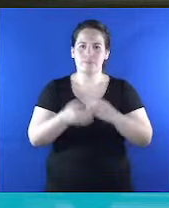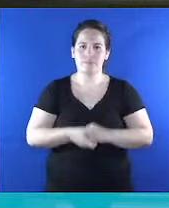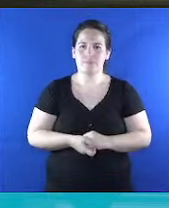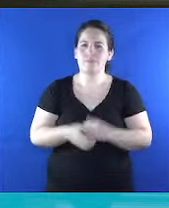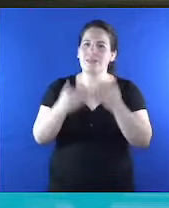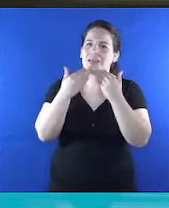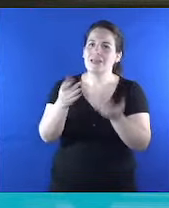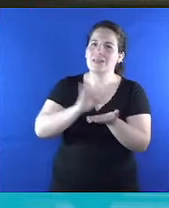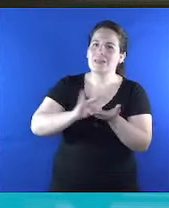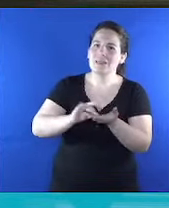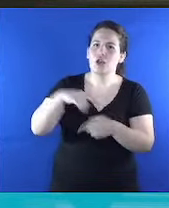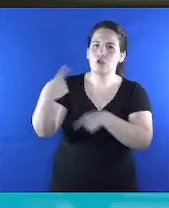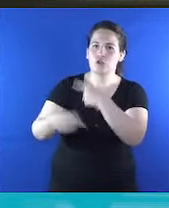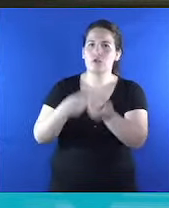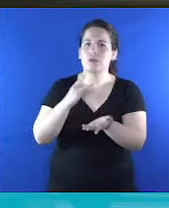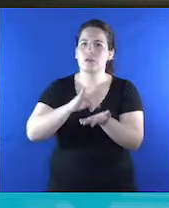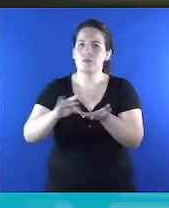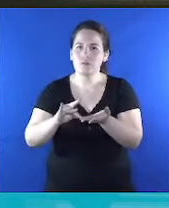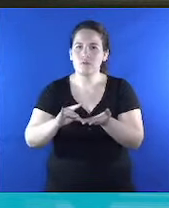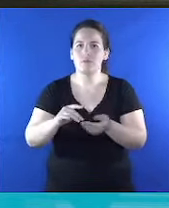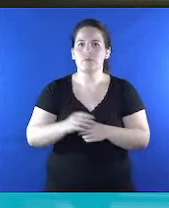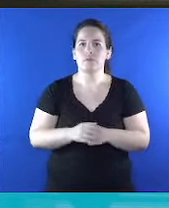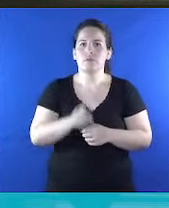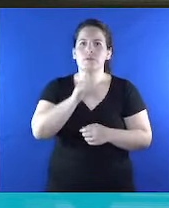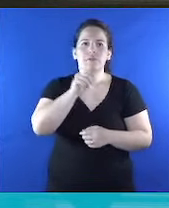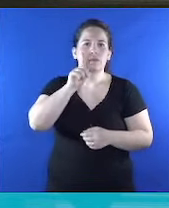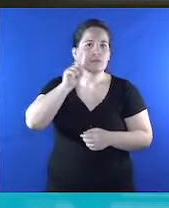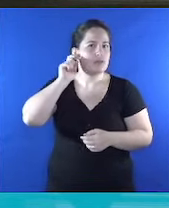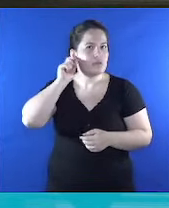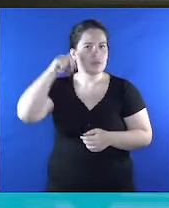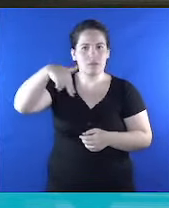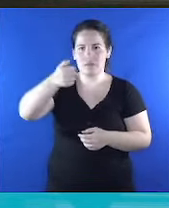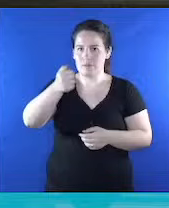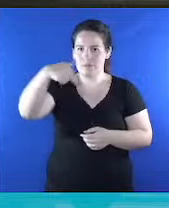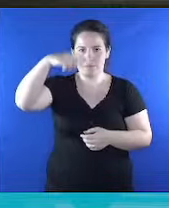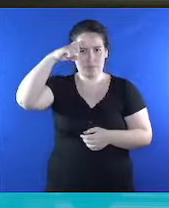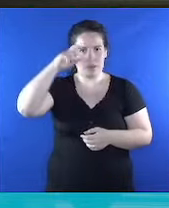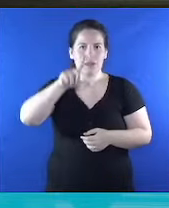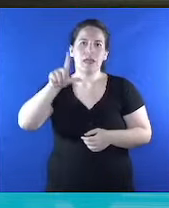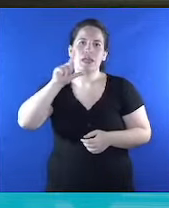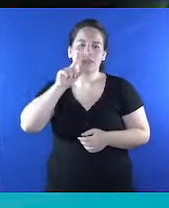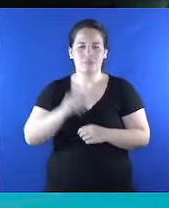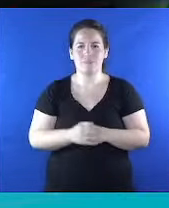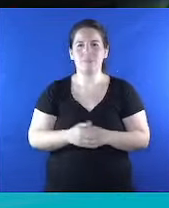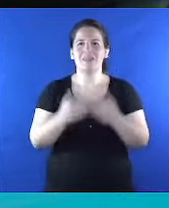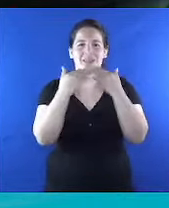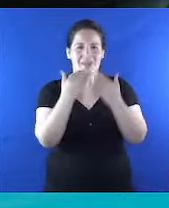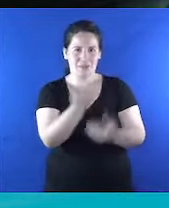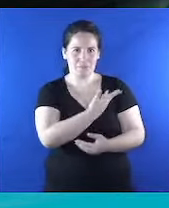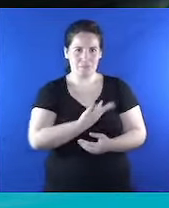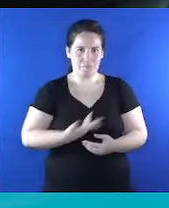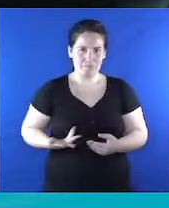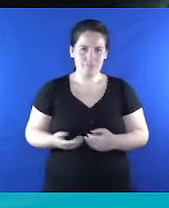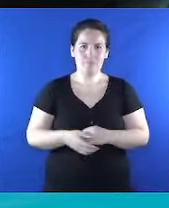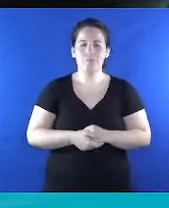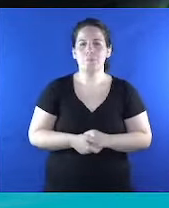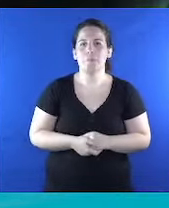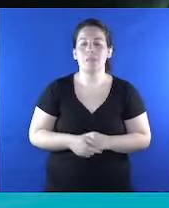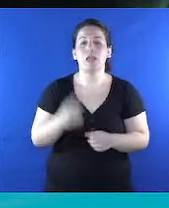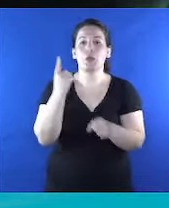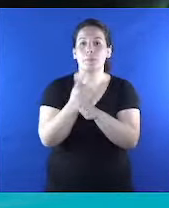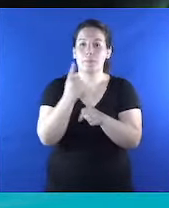Muchas gracias señor diputado tiene la palabra el diputado Facundo tiñan Eli Gracias señor presidente en